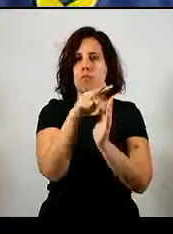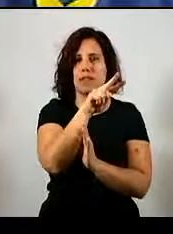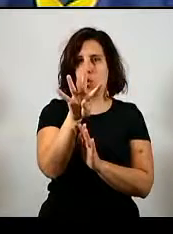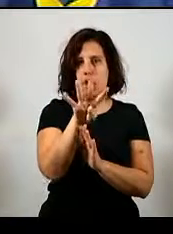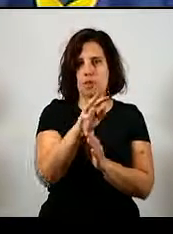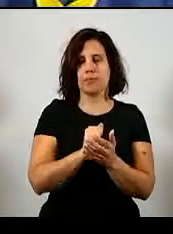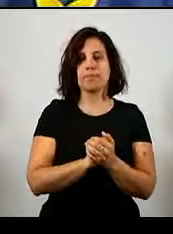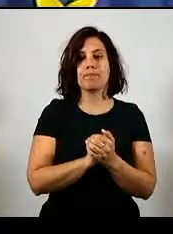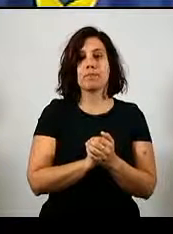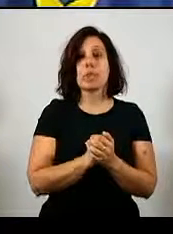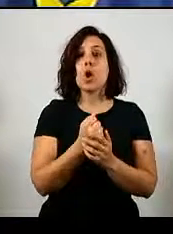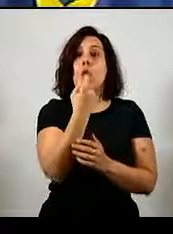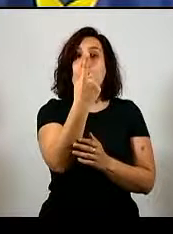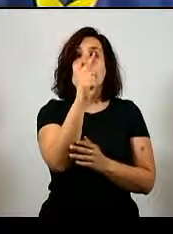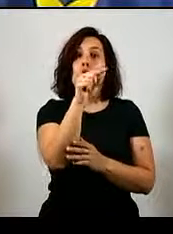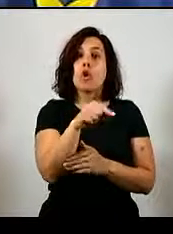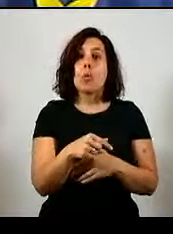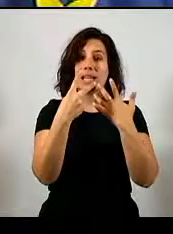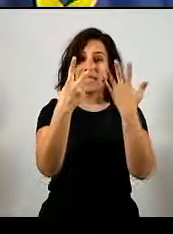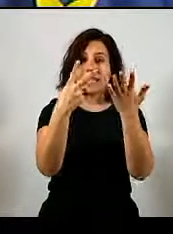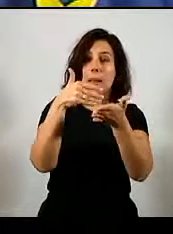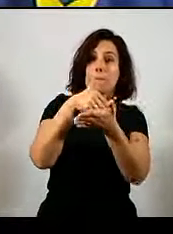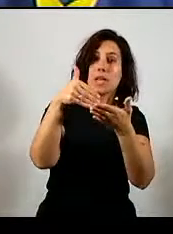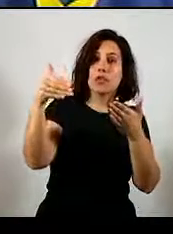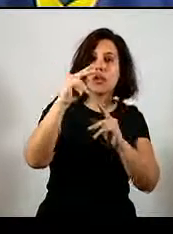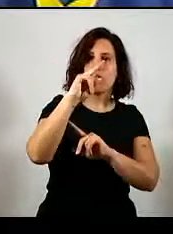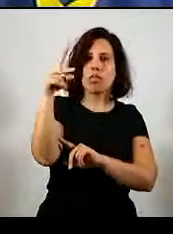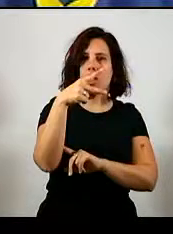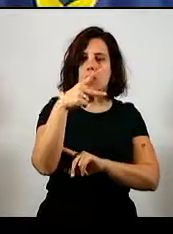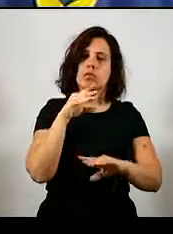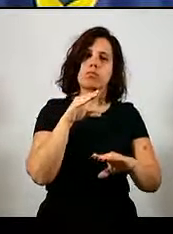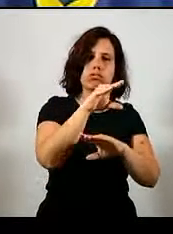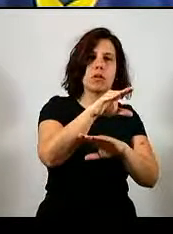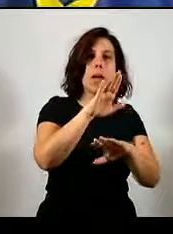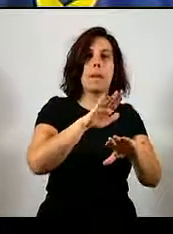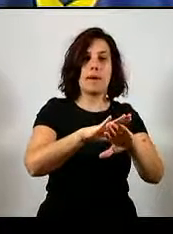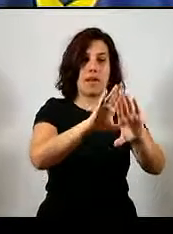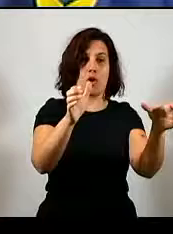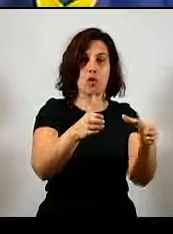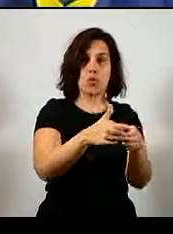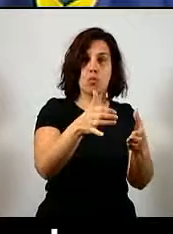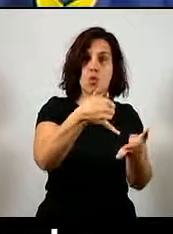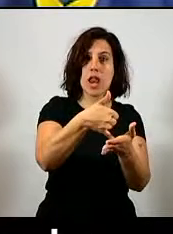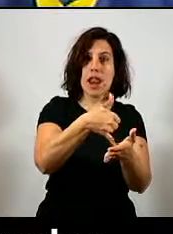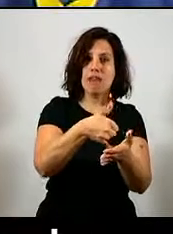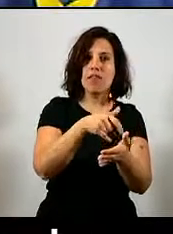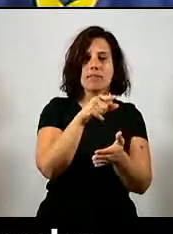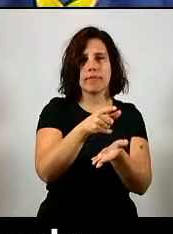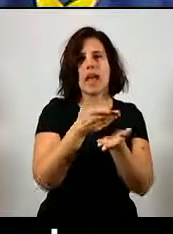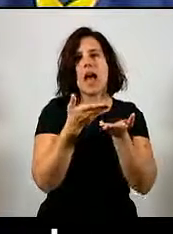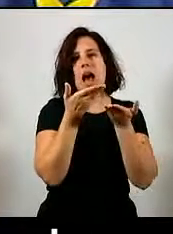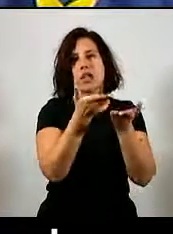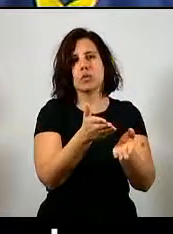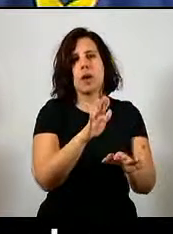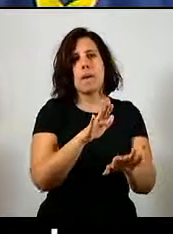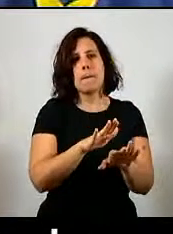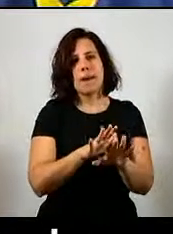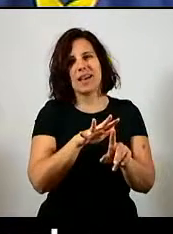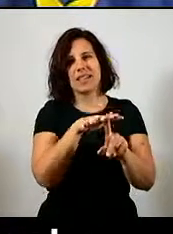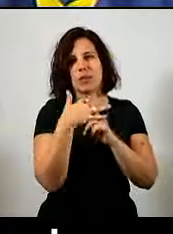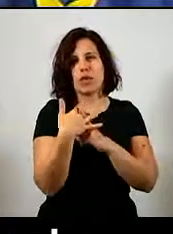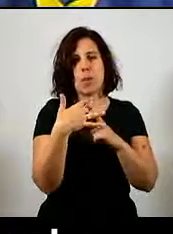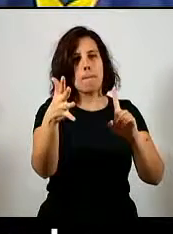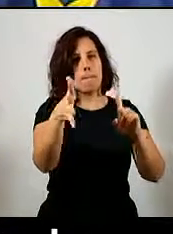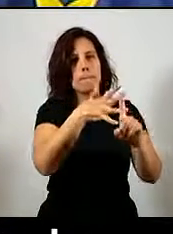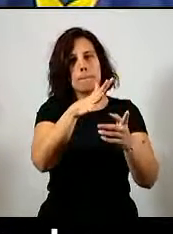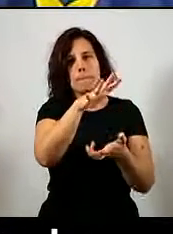Destinaremos 1,7 millones de euros para favorecer que este colectivo vulnerable supere el círculo de la violencia y rehaga su